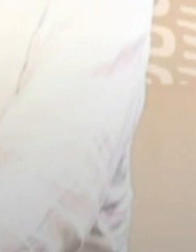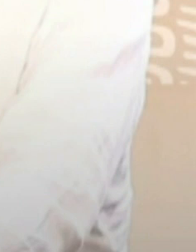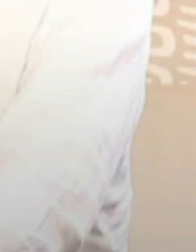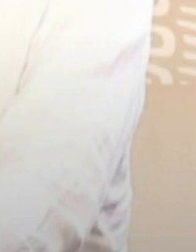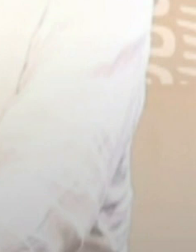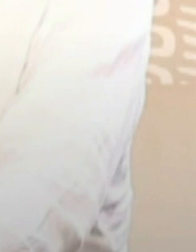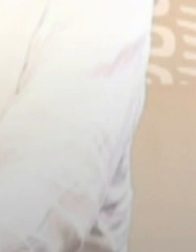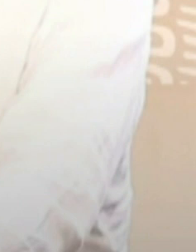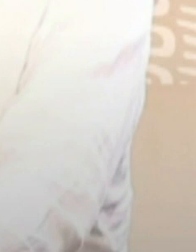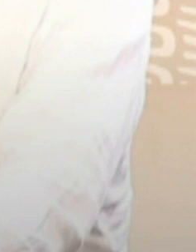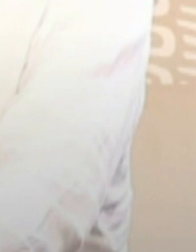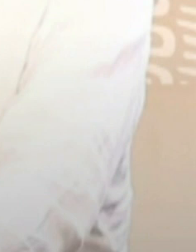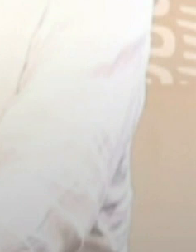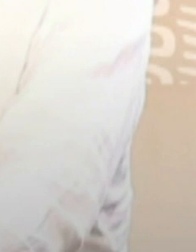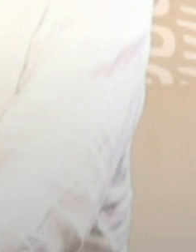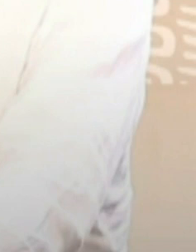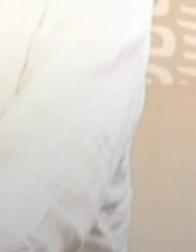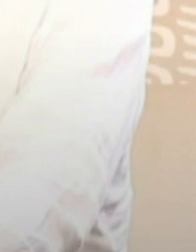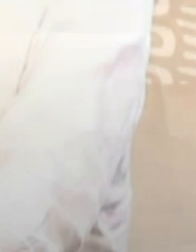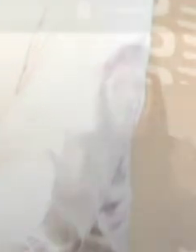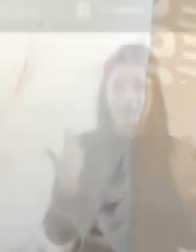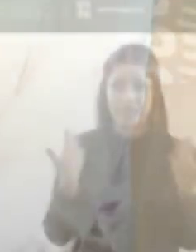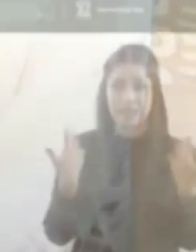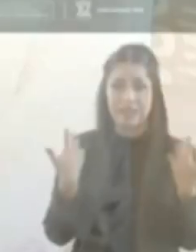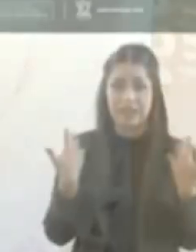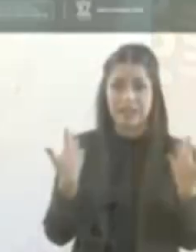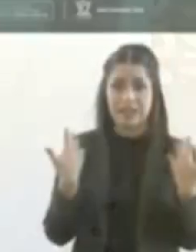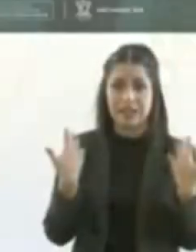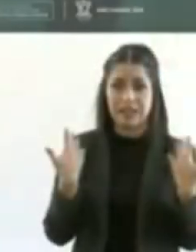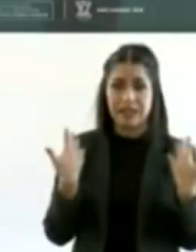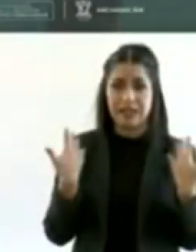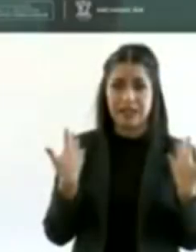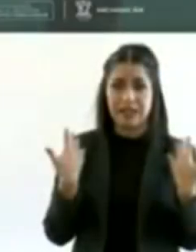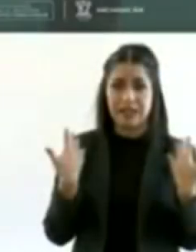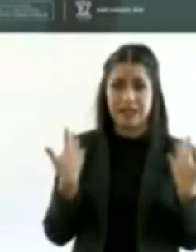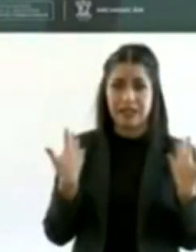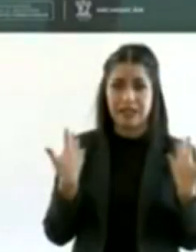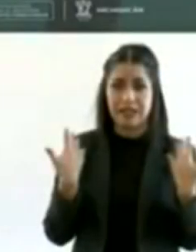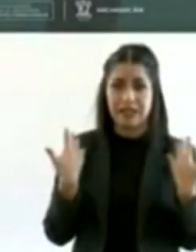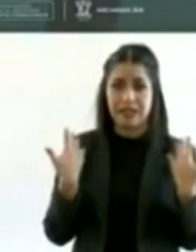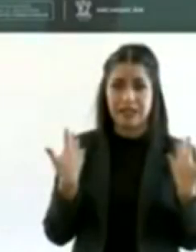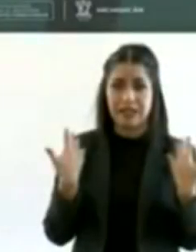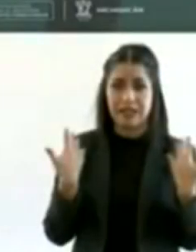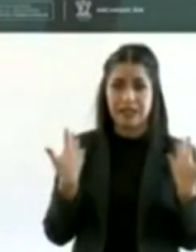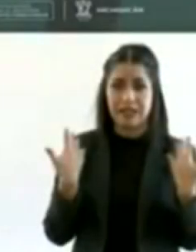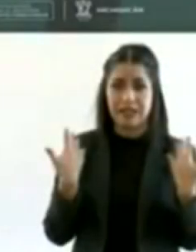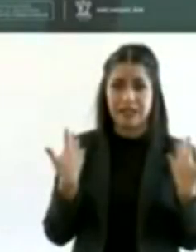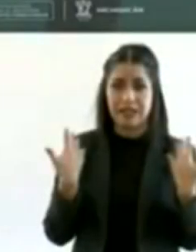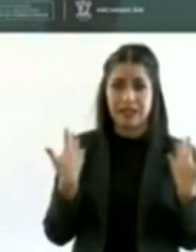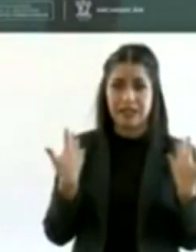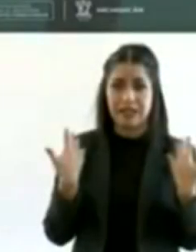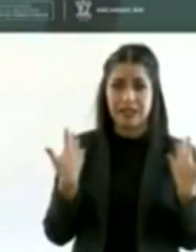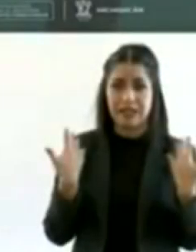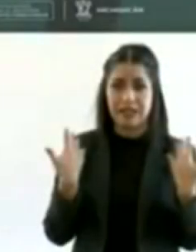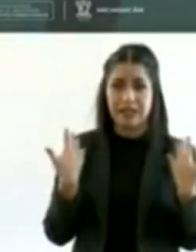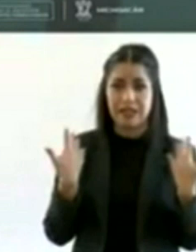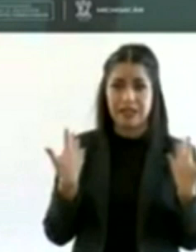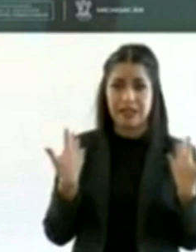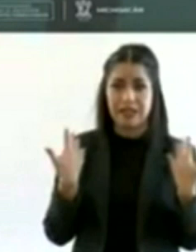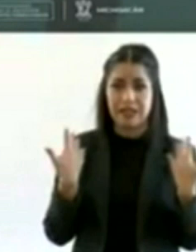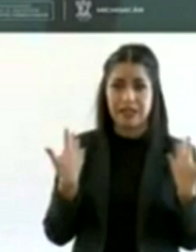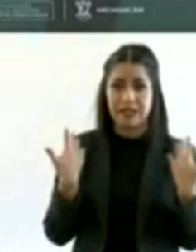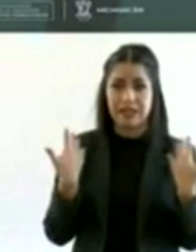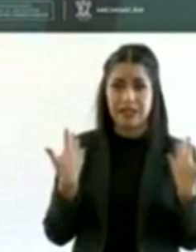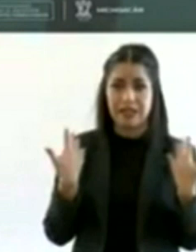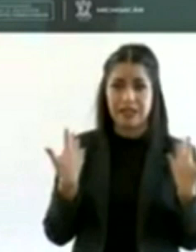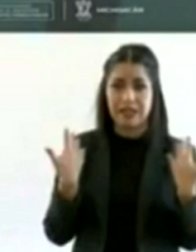traidores a México, hay que decirlo así, que decían que era por el bien de México, pues se